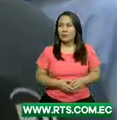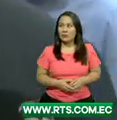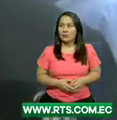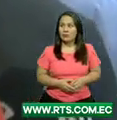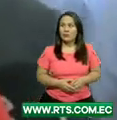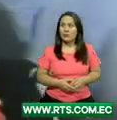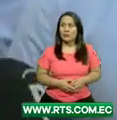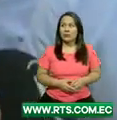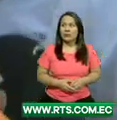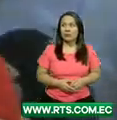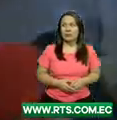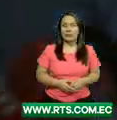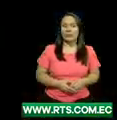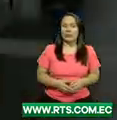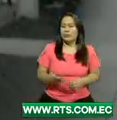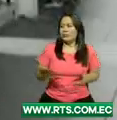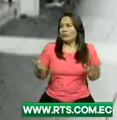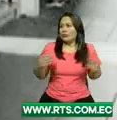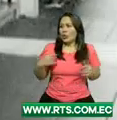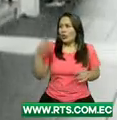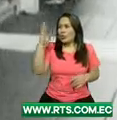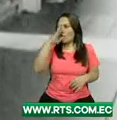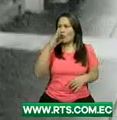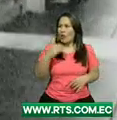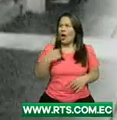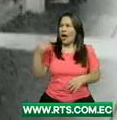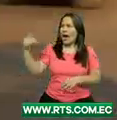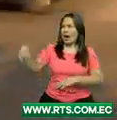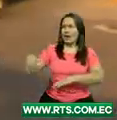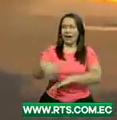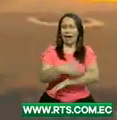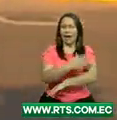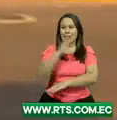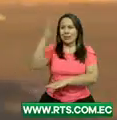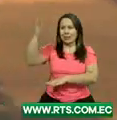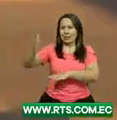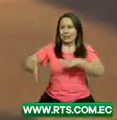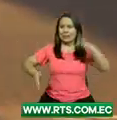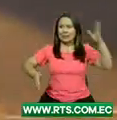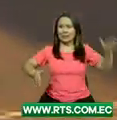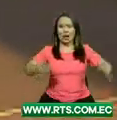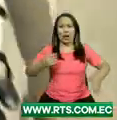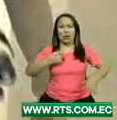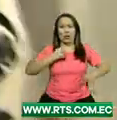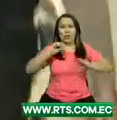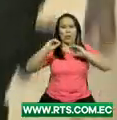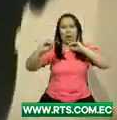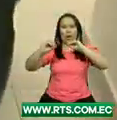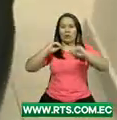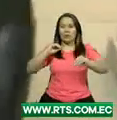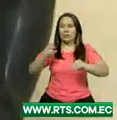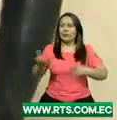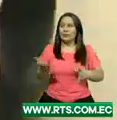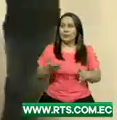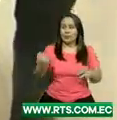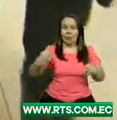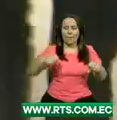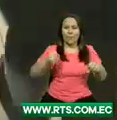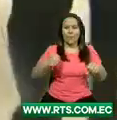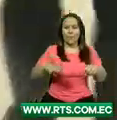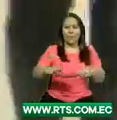no es una norma de los otros huyeron por las calles aledañas en medio de la alerta de algunos motorizados de la policía